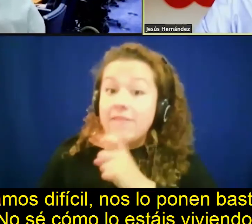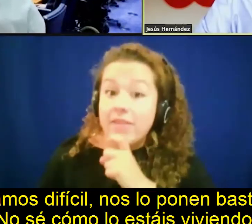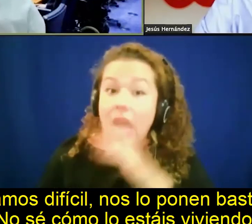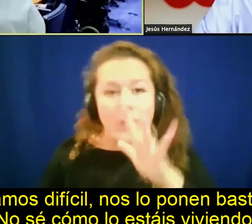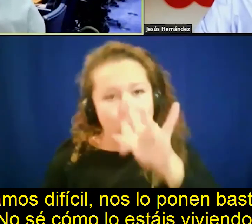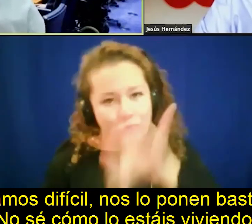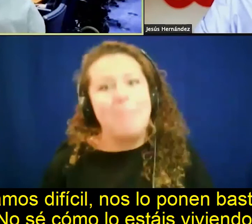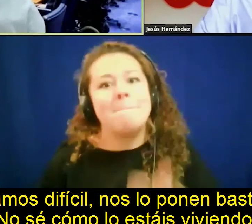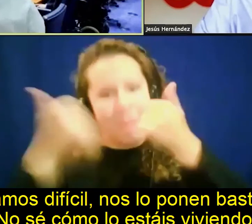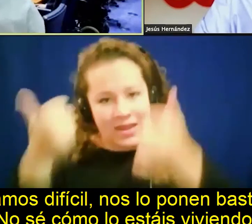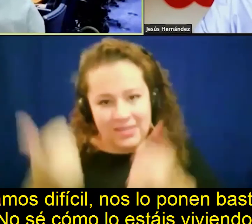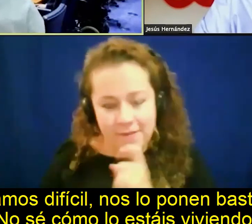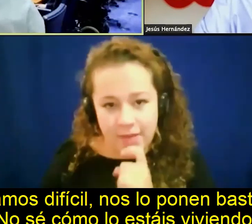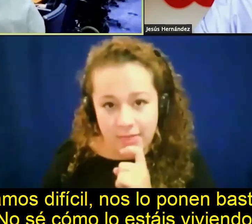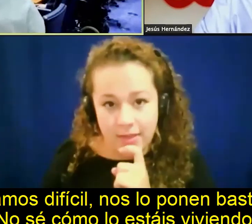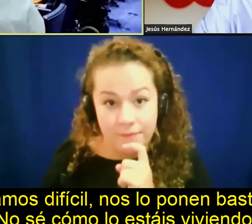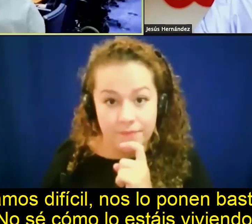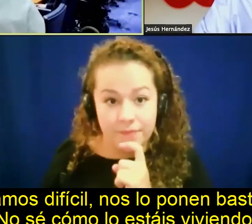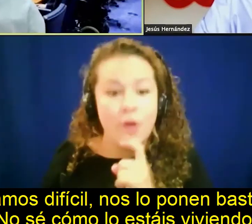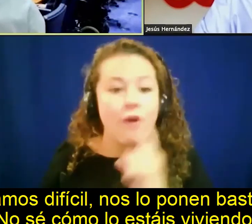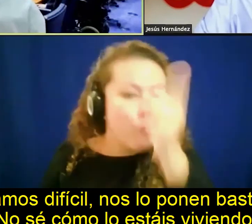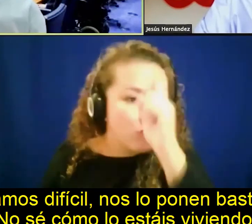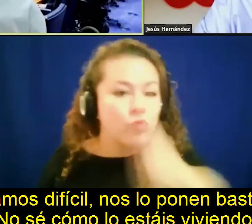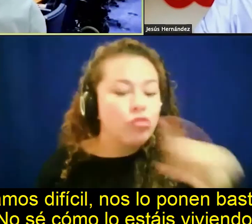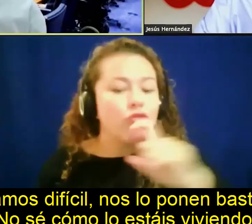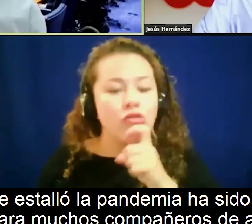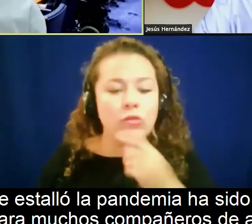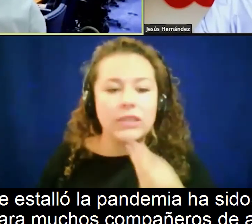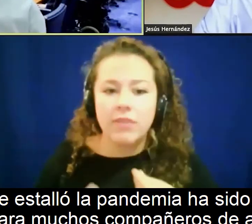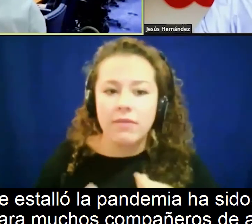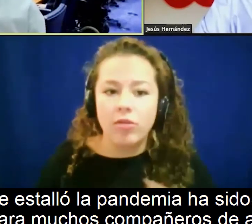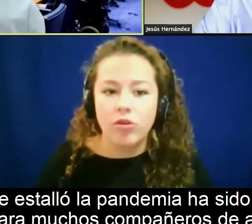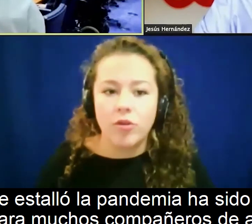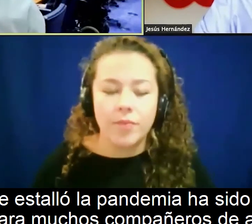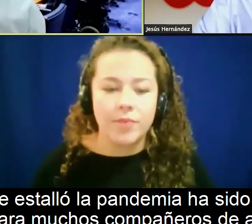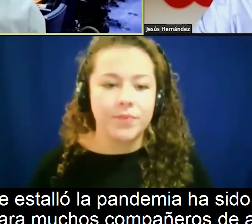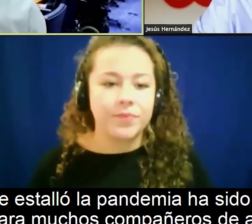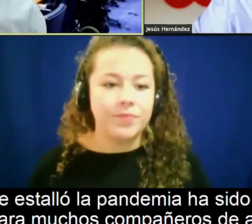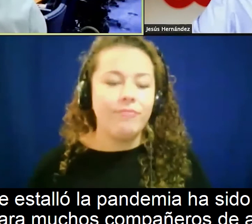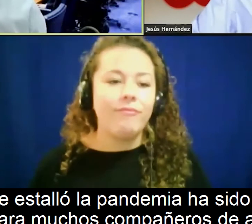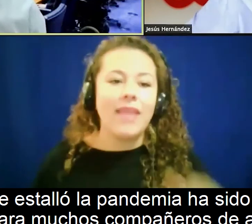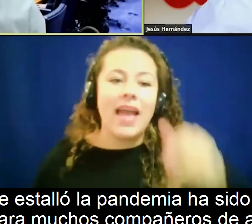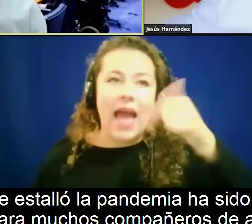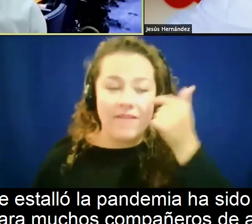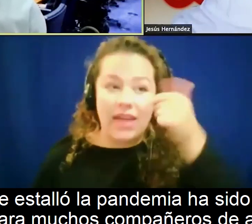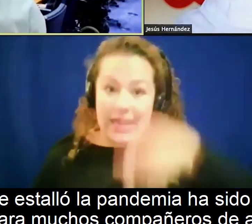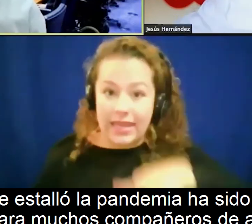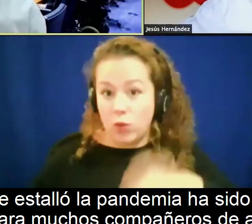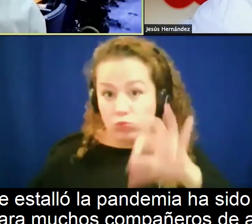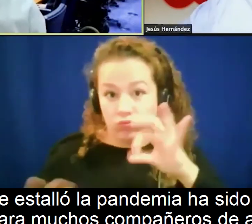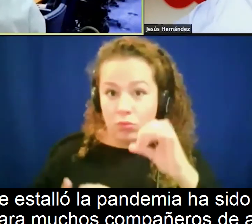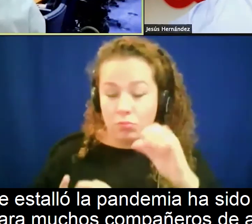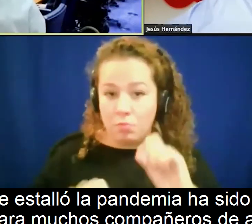más difícil, ¿no? No sé cómo lo Bastante estáis más. viviendo desde allí. A ver, aquí desde que estalló la pandemia